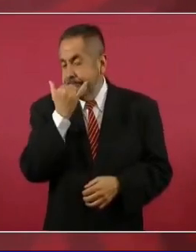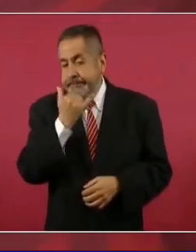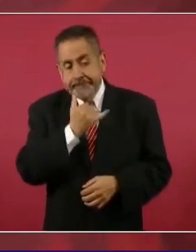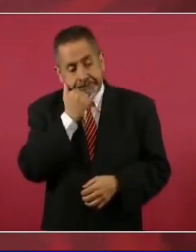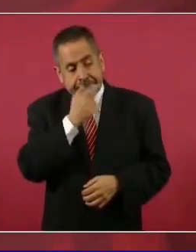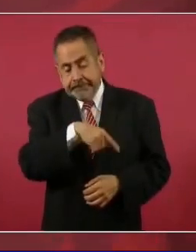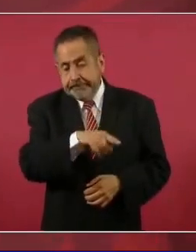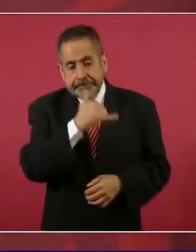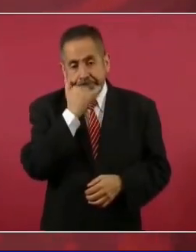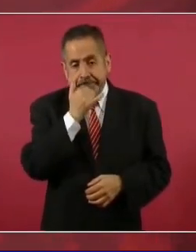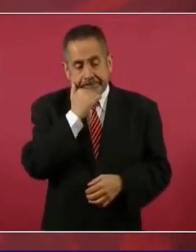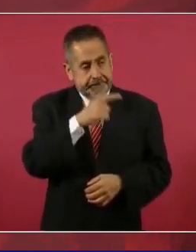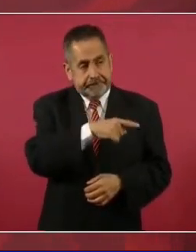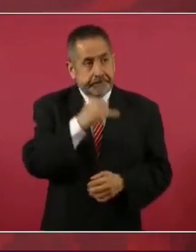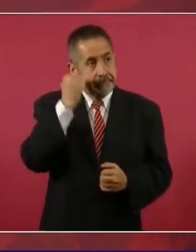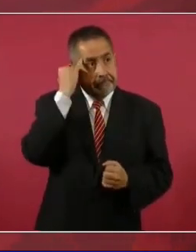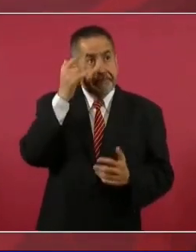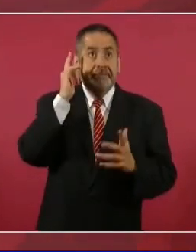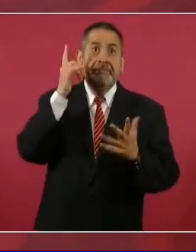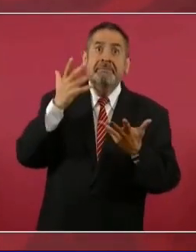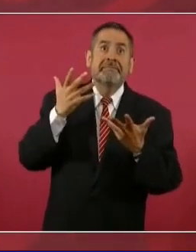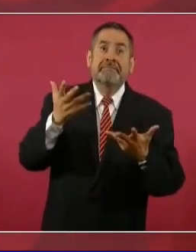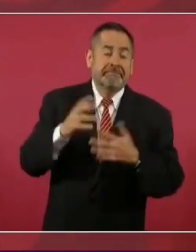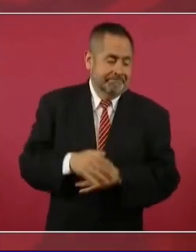que no se hagan tantas ilusiones.